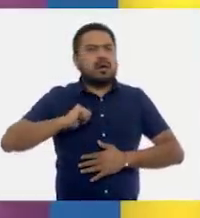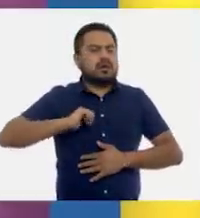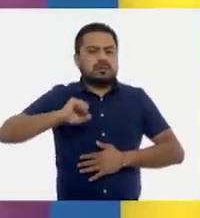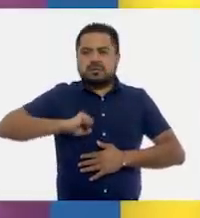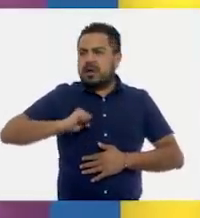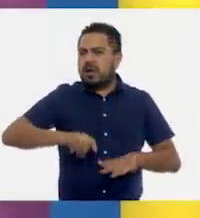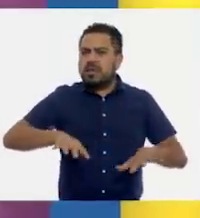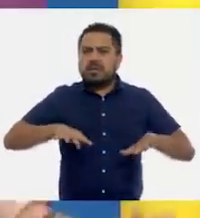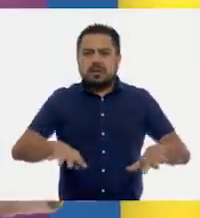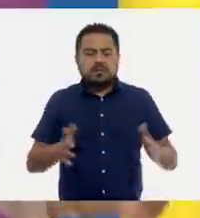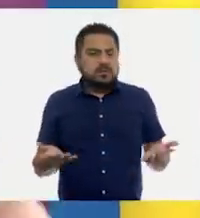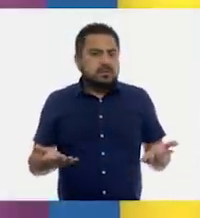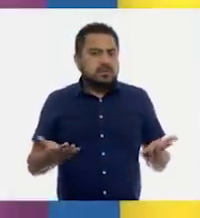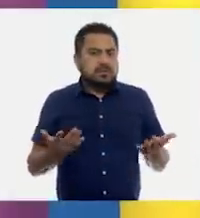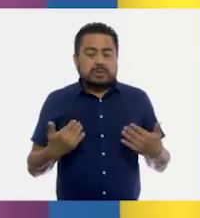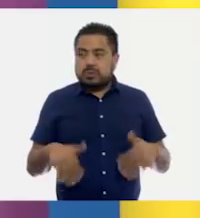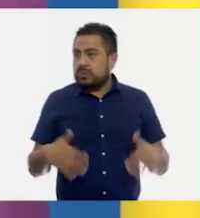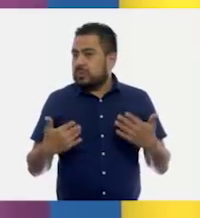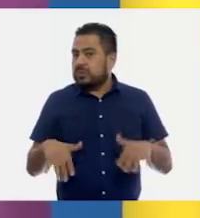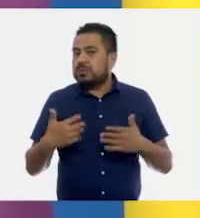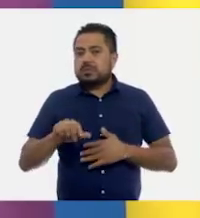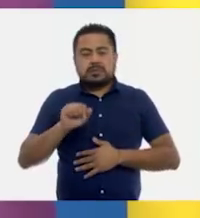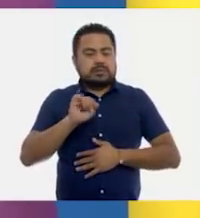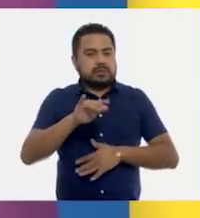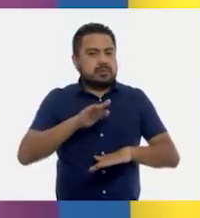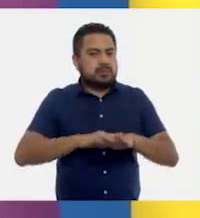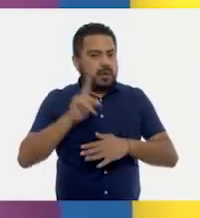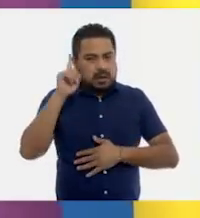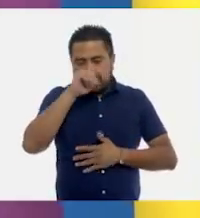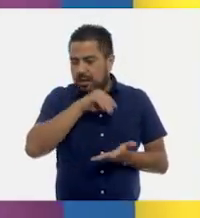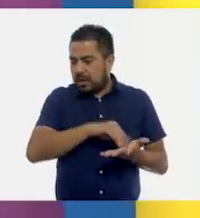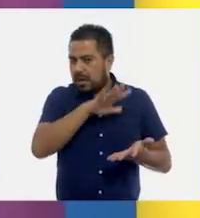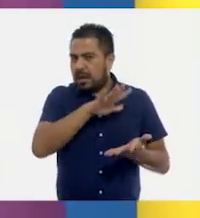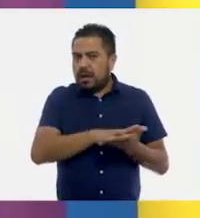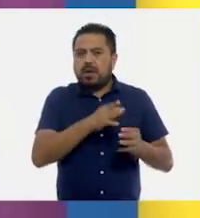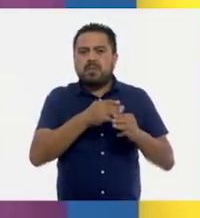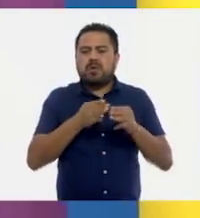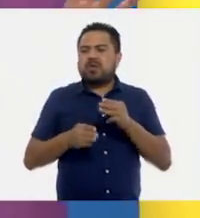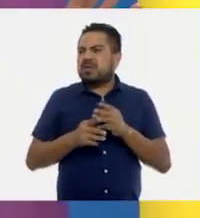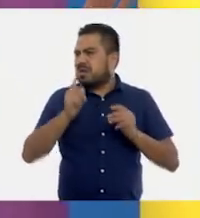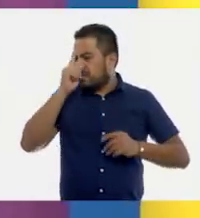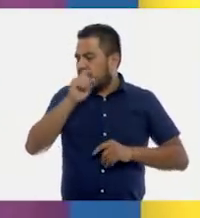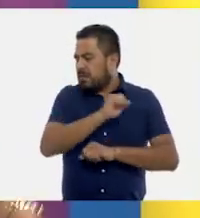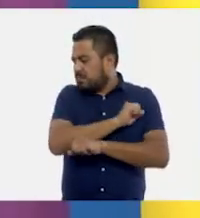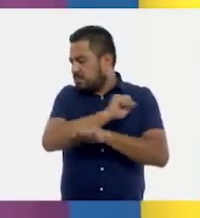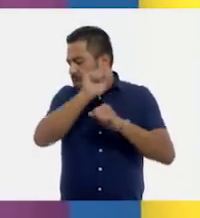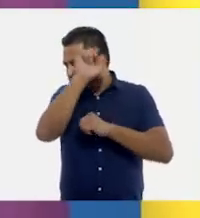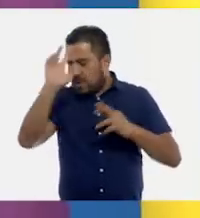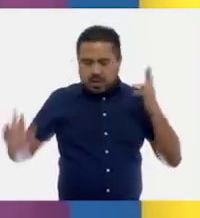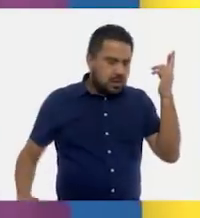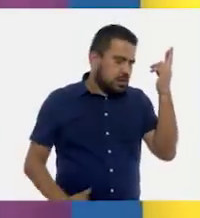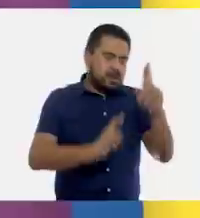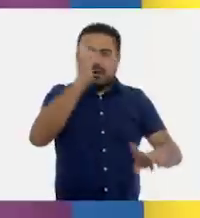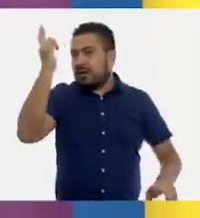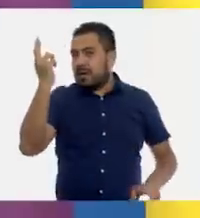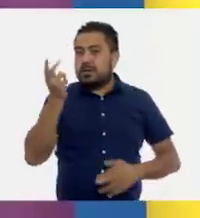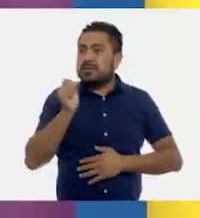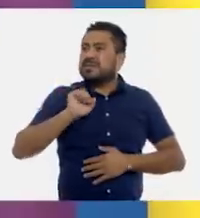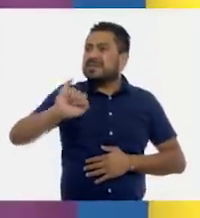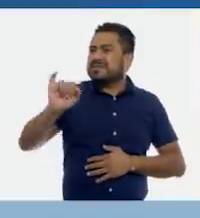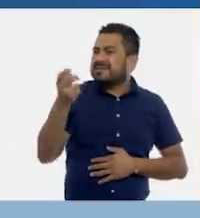siglo XIX. Vaya. Sí, que se fueron acumulando motivos para que estallara una revolución.